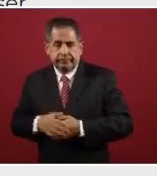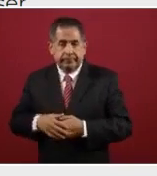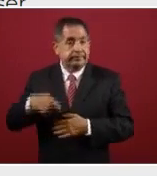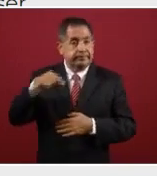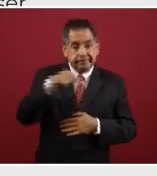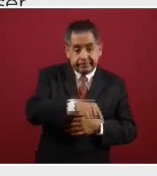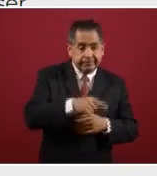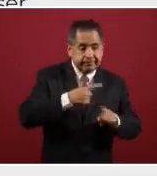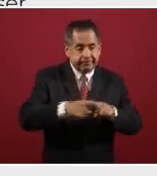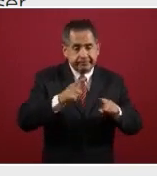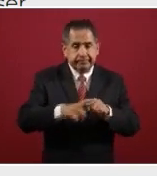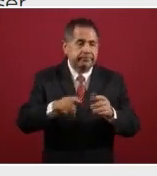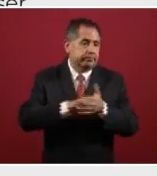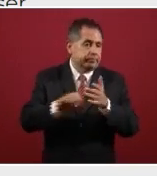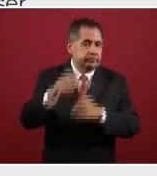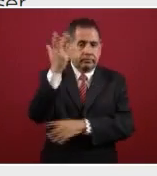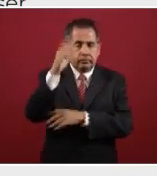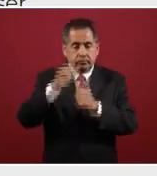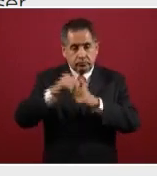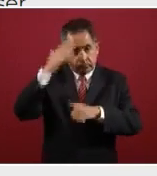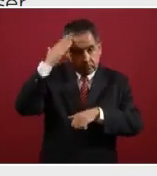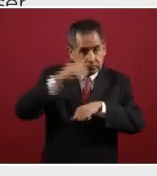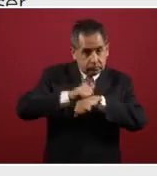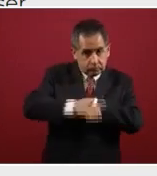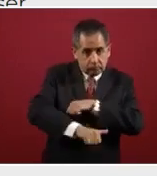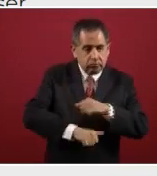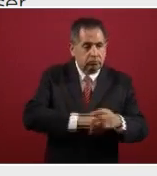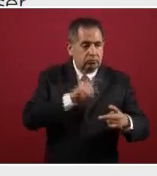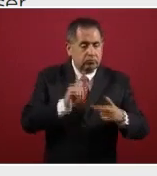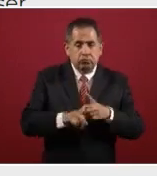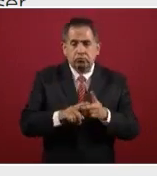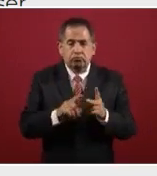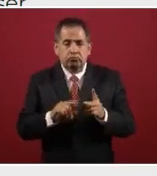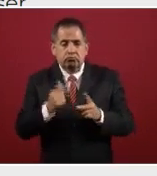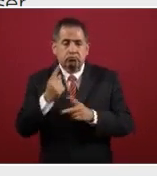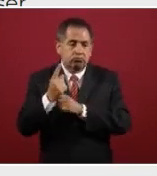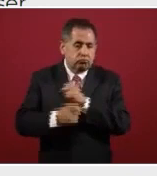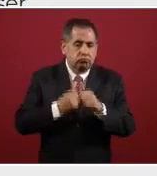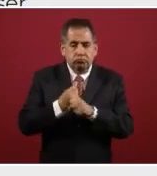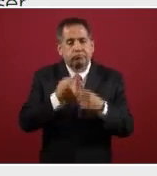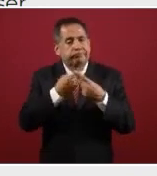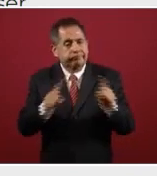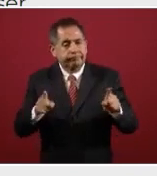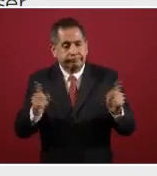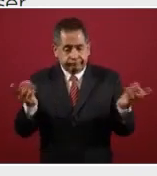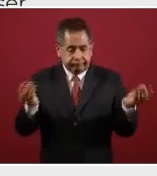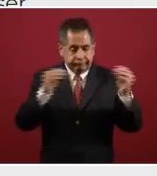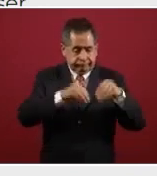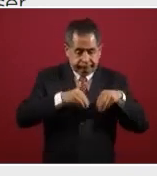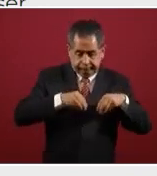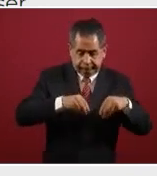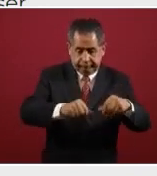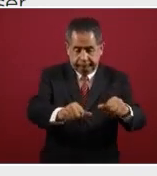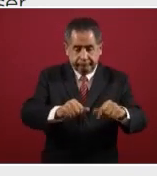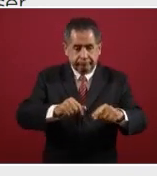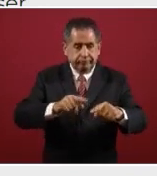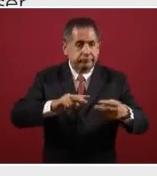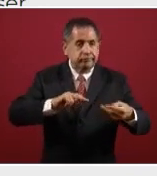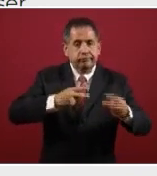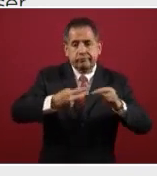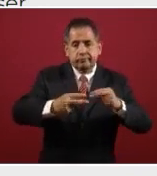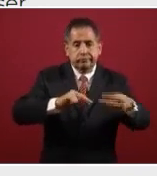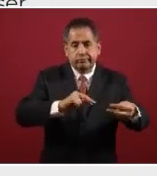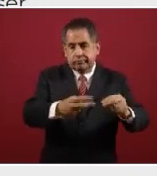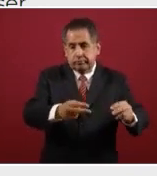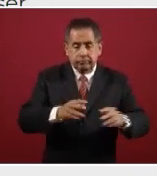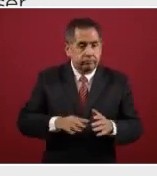de especies de sombras, de plantas umbrófilas y cultivos anuales en una misma unidad de terreno. Recordar que la milpa